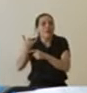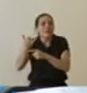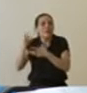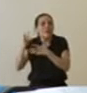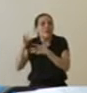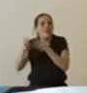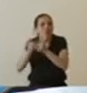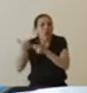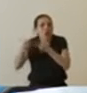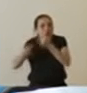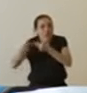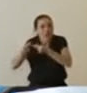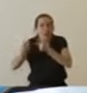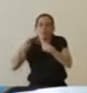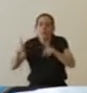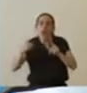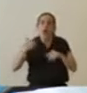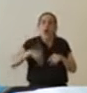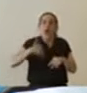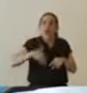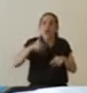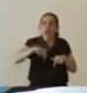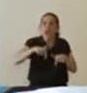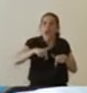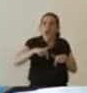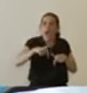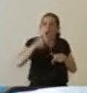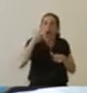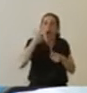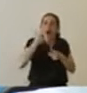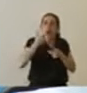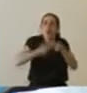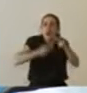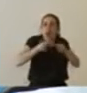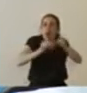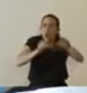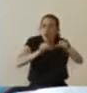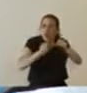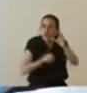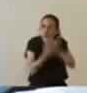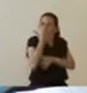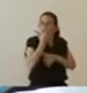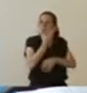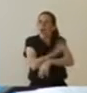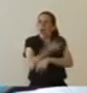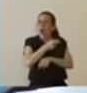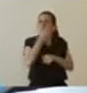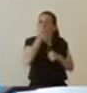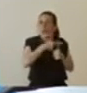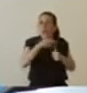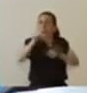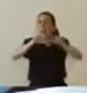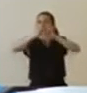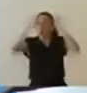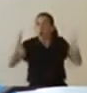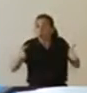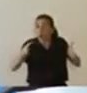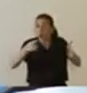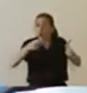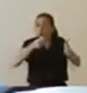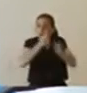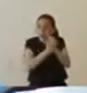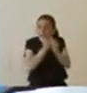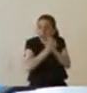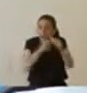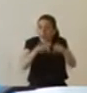la ventaja que tiene Argentina es que tiene producción nacional de vacuna antigripal y el laboratorio que lo produce, que tiene